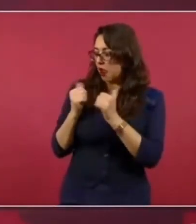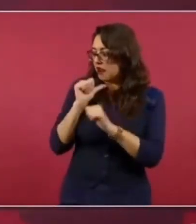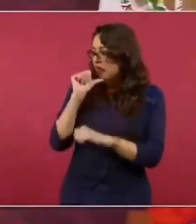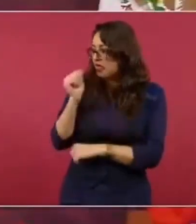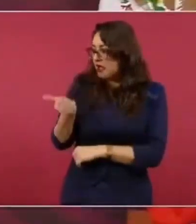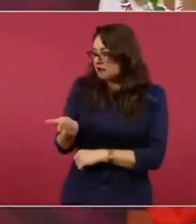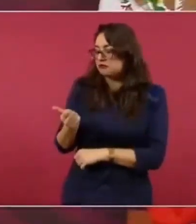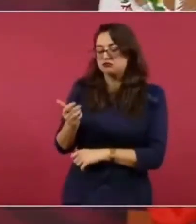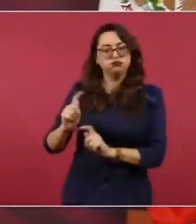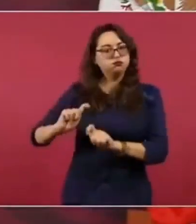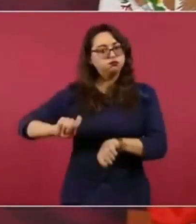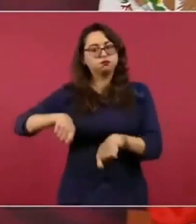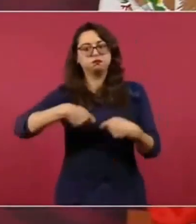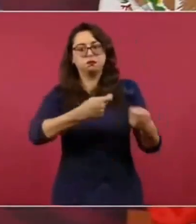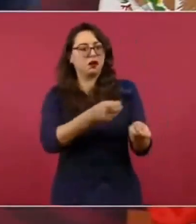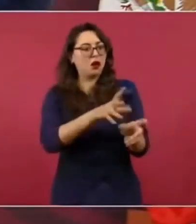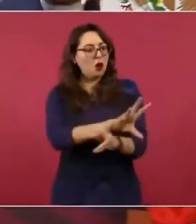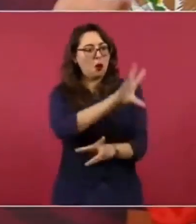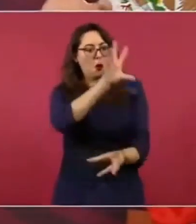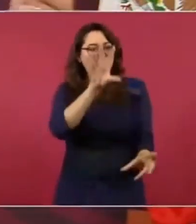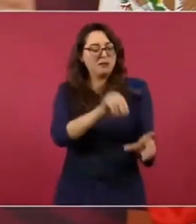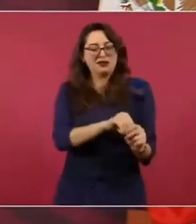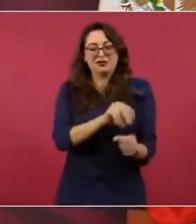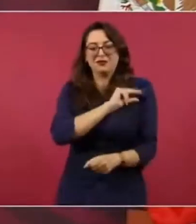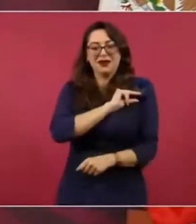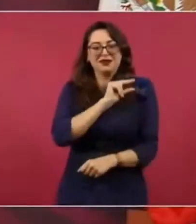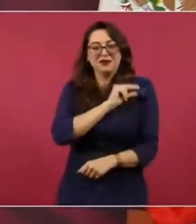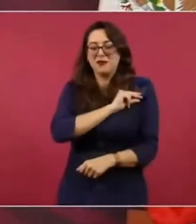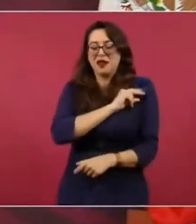Saquearon al gobierno.